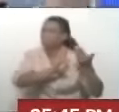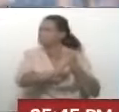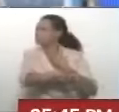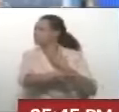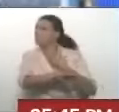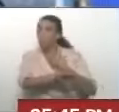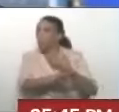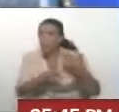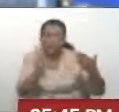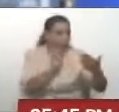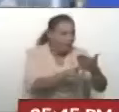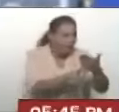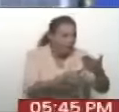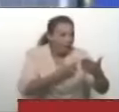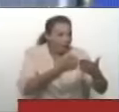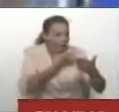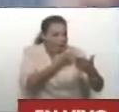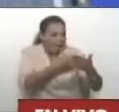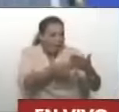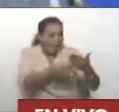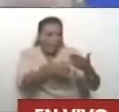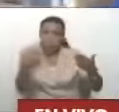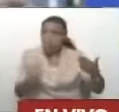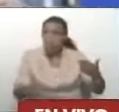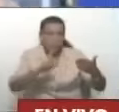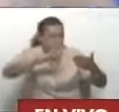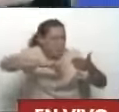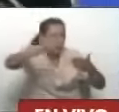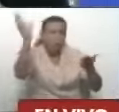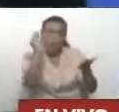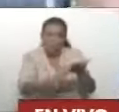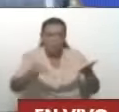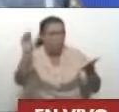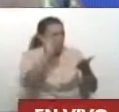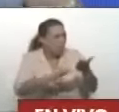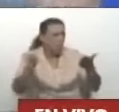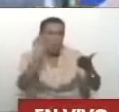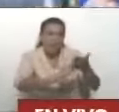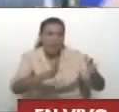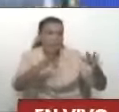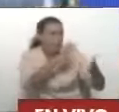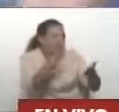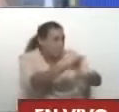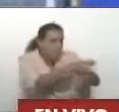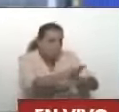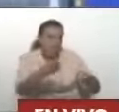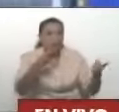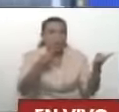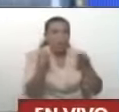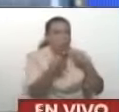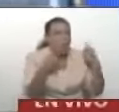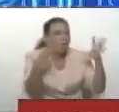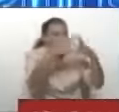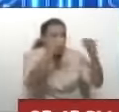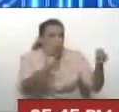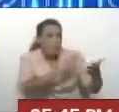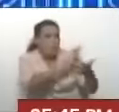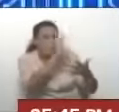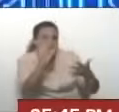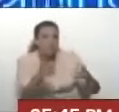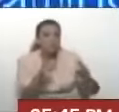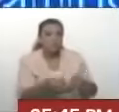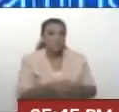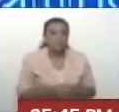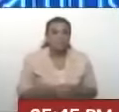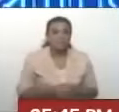elemento audiovisual que de verdad uno lo ve y lo ves una vez y lo ves otra vez? Tiene la música, es muy fácil. Tiene todo, fíjate, yo he venido hablando